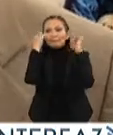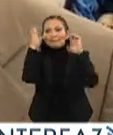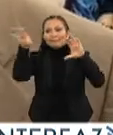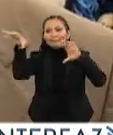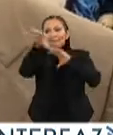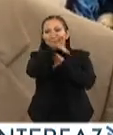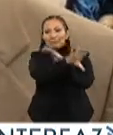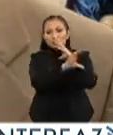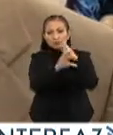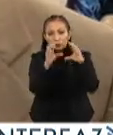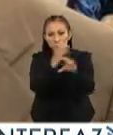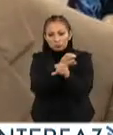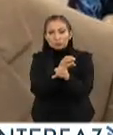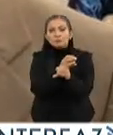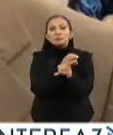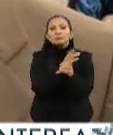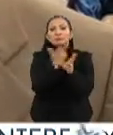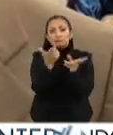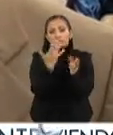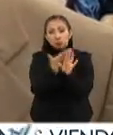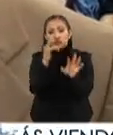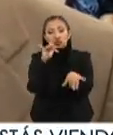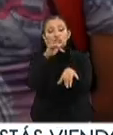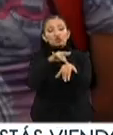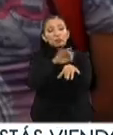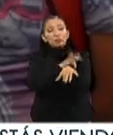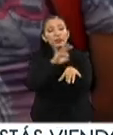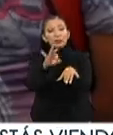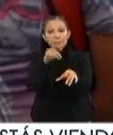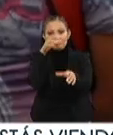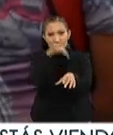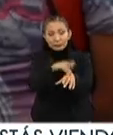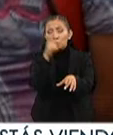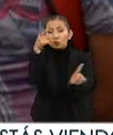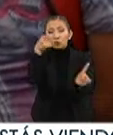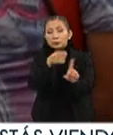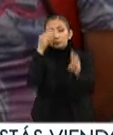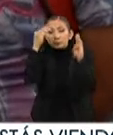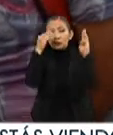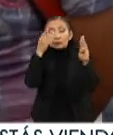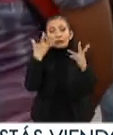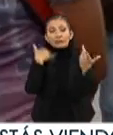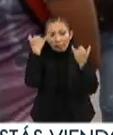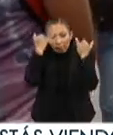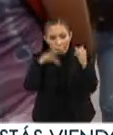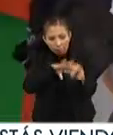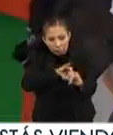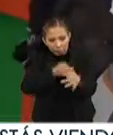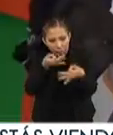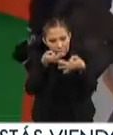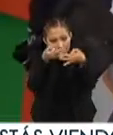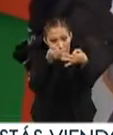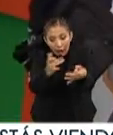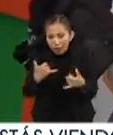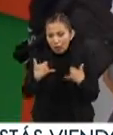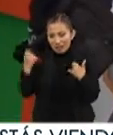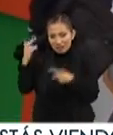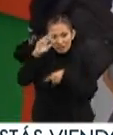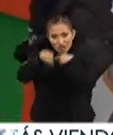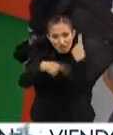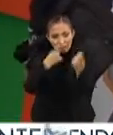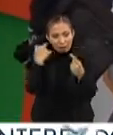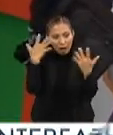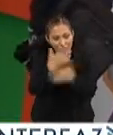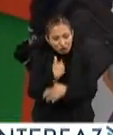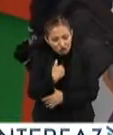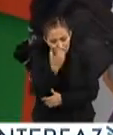exhibiciones que son interactivas. Uno de los objetivos del museo es crear vocaciones, que los jóvenes que acudan